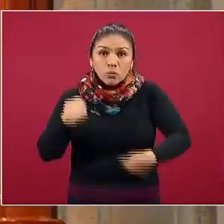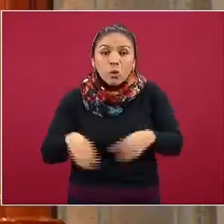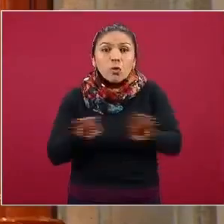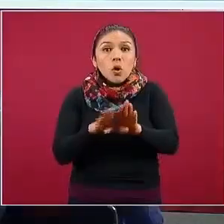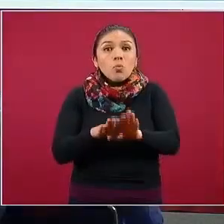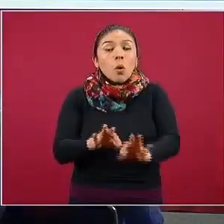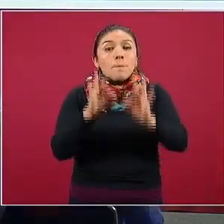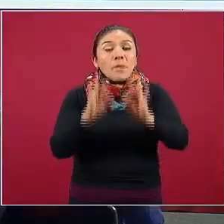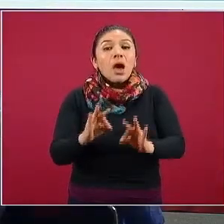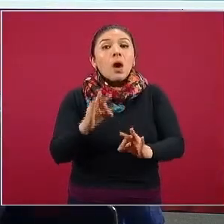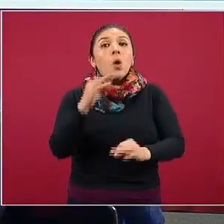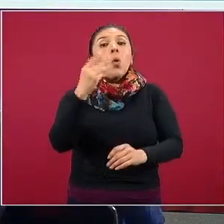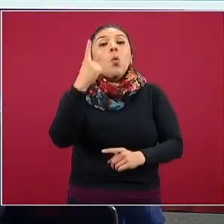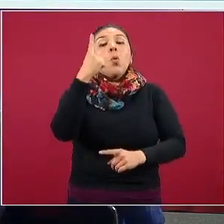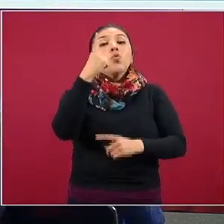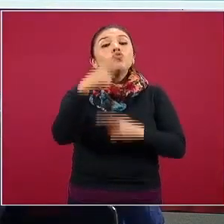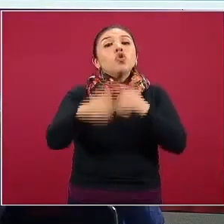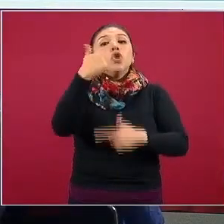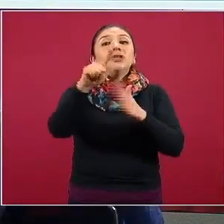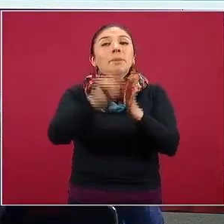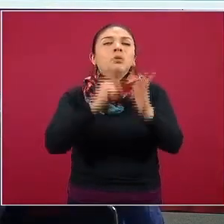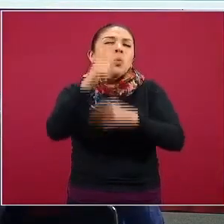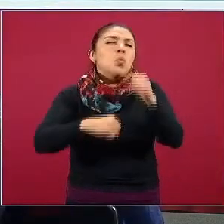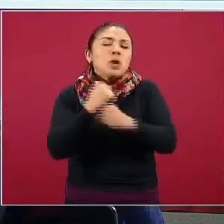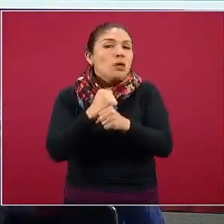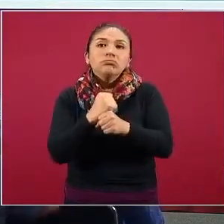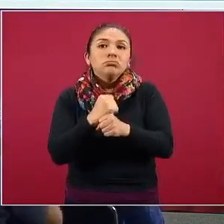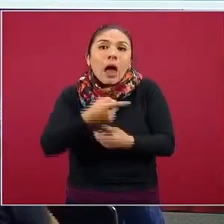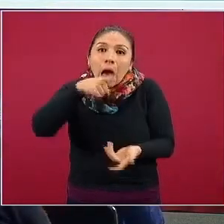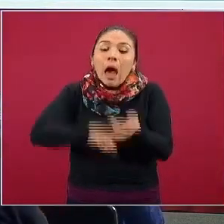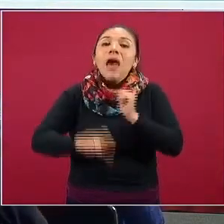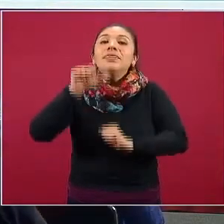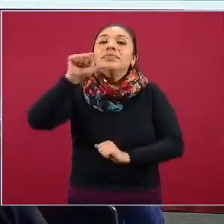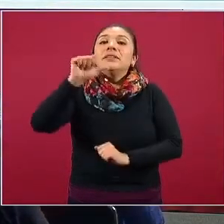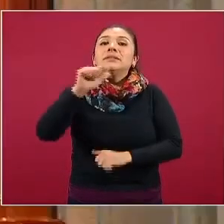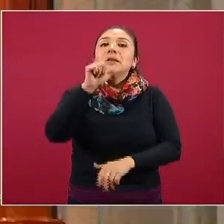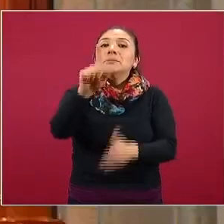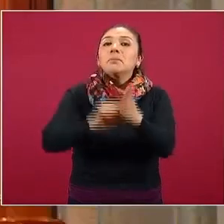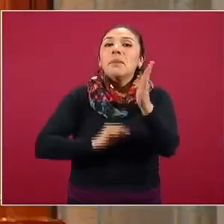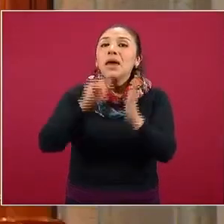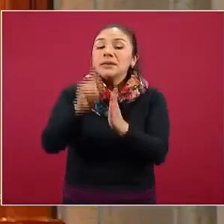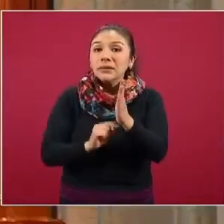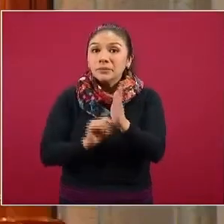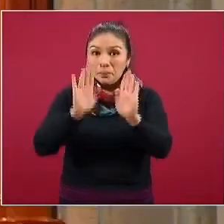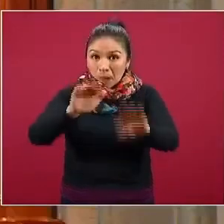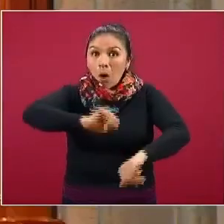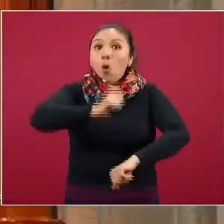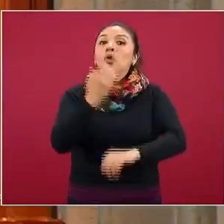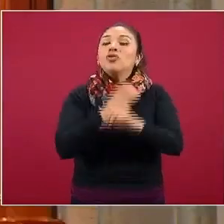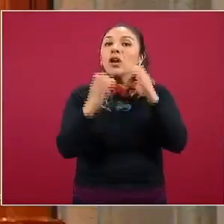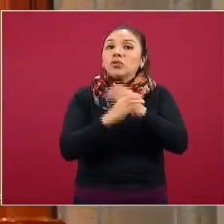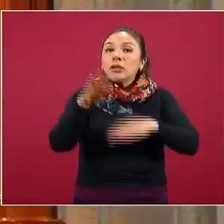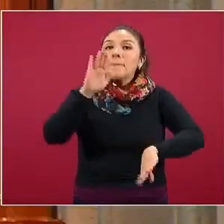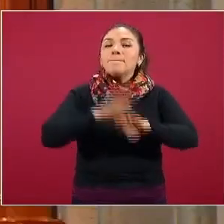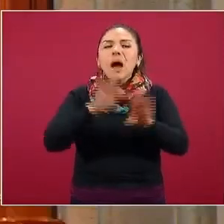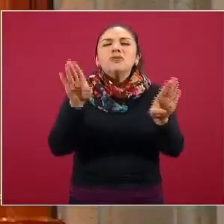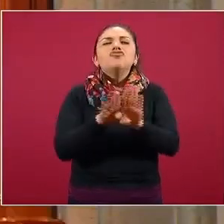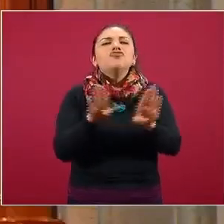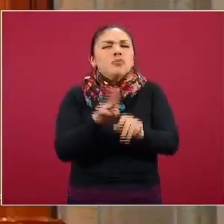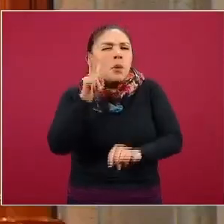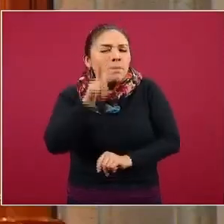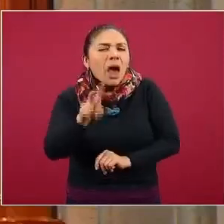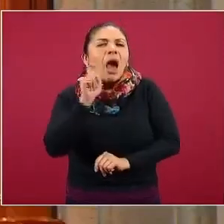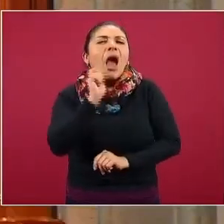meses, cumplen 16 meses. Y podemos ver además otros elementos o otras situaciones